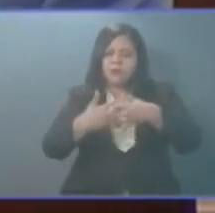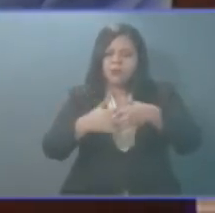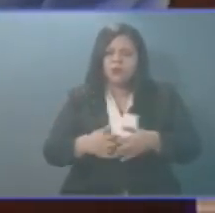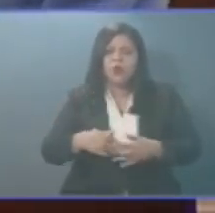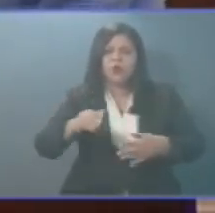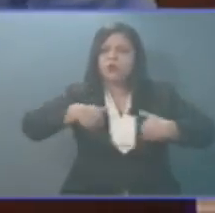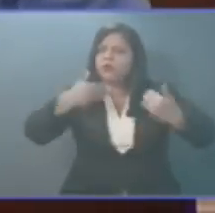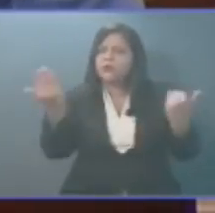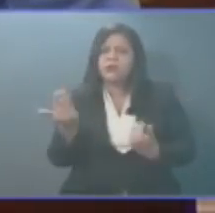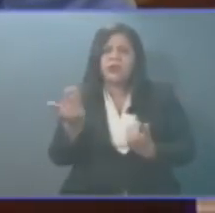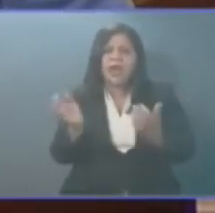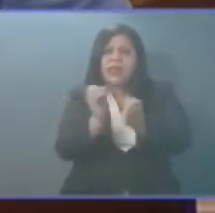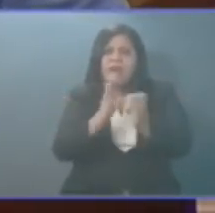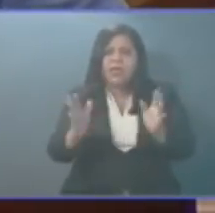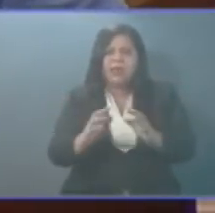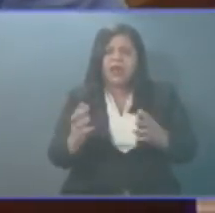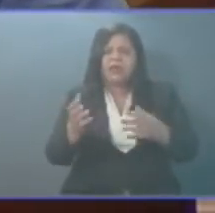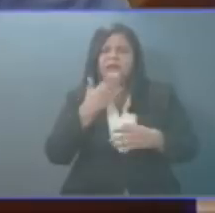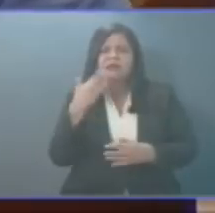y puertas.